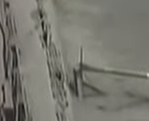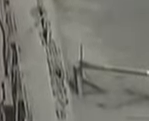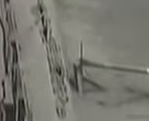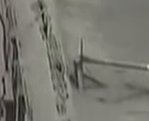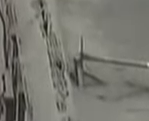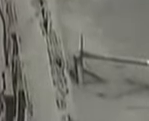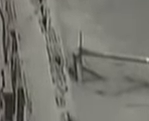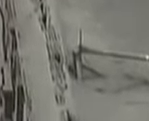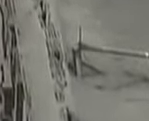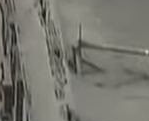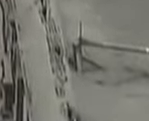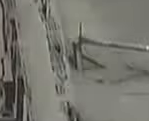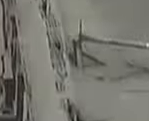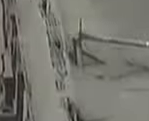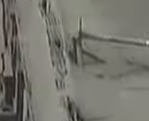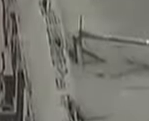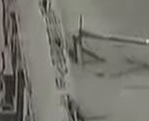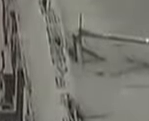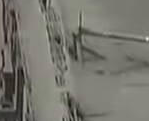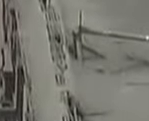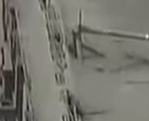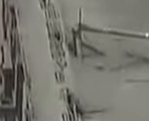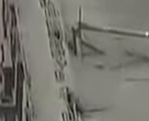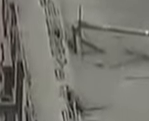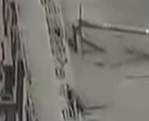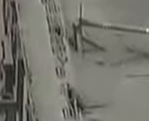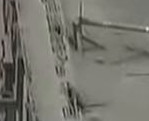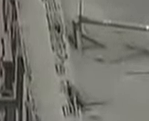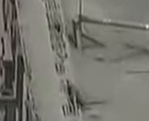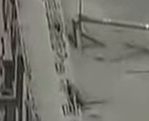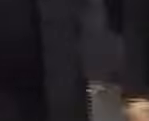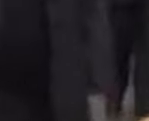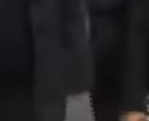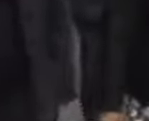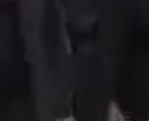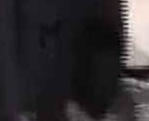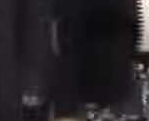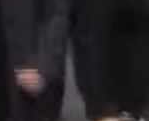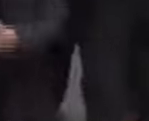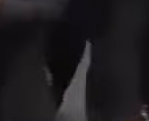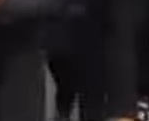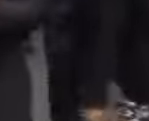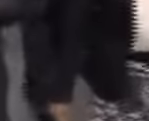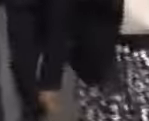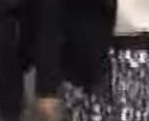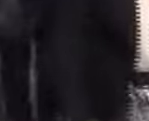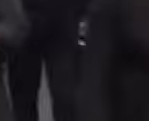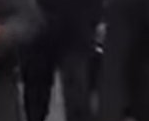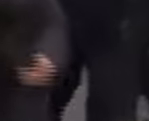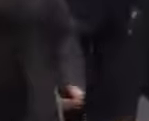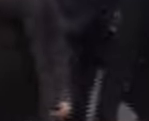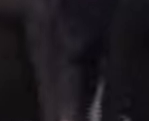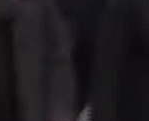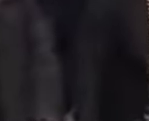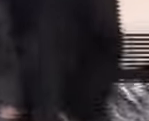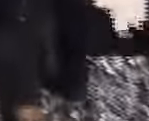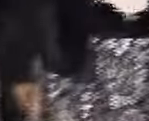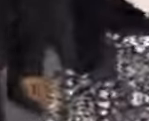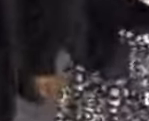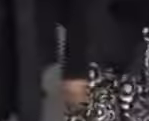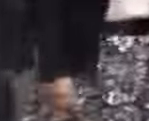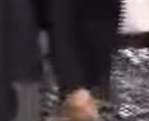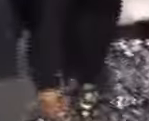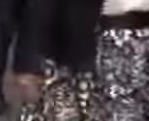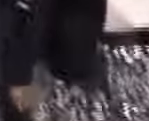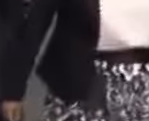política que se tiene prevista para el país. Bueno, hay que resaltar de que ellos están resguardados